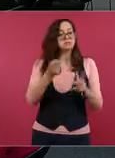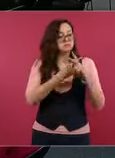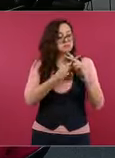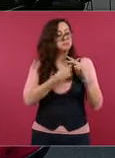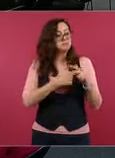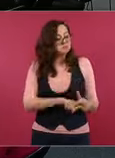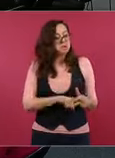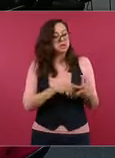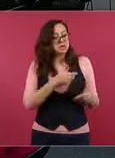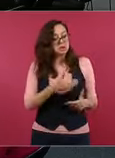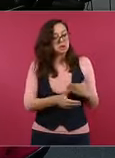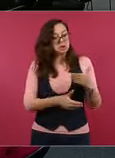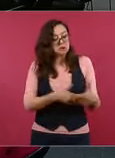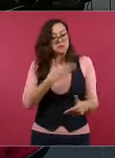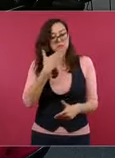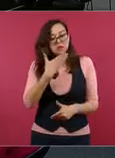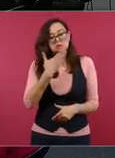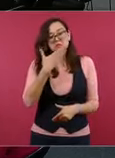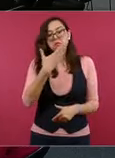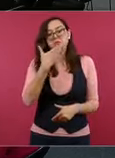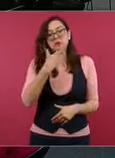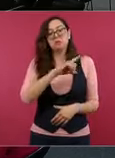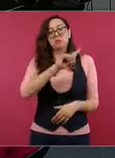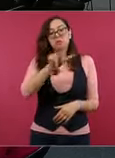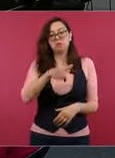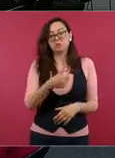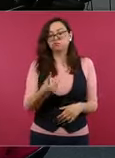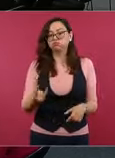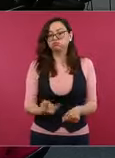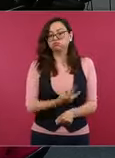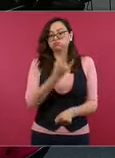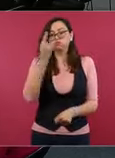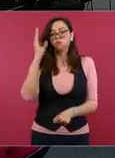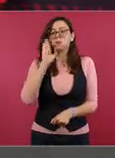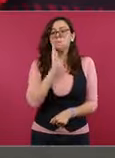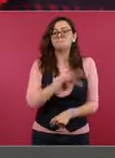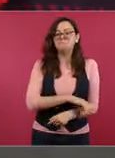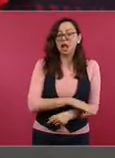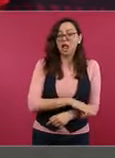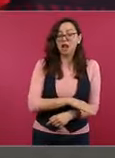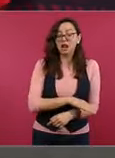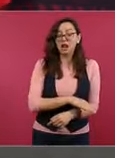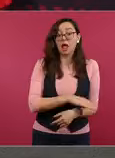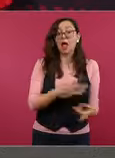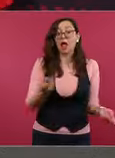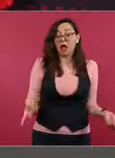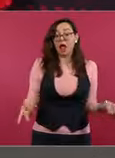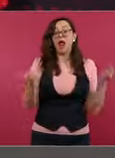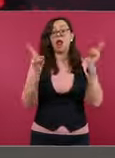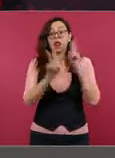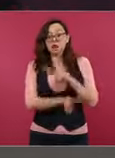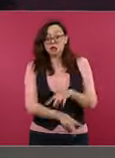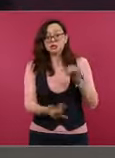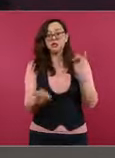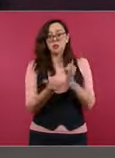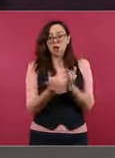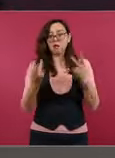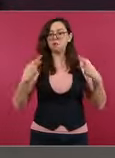Y también lo opuesto, de cómo hay dirigentes o personajes